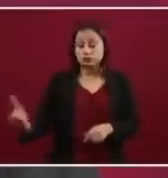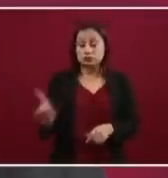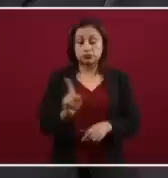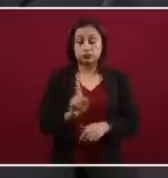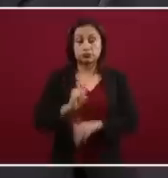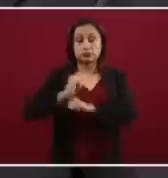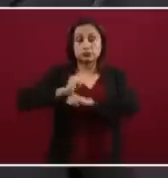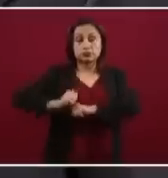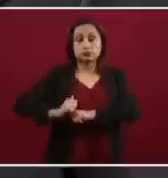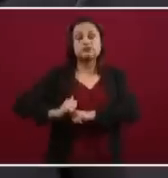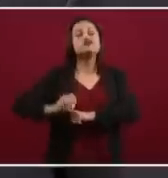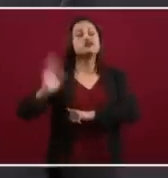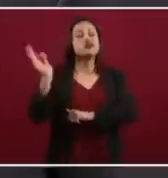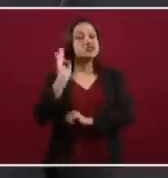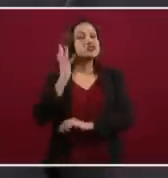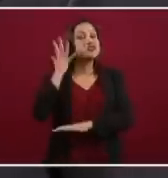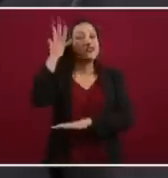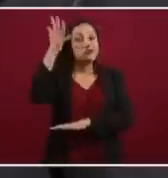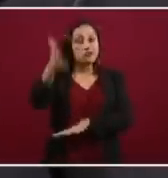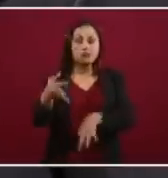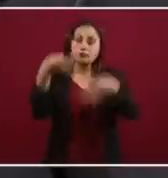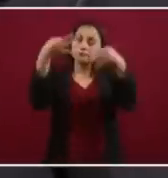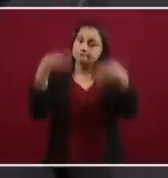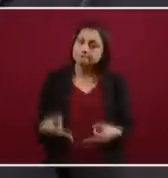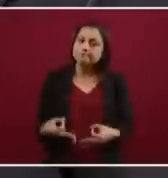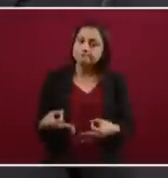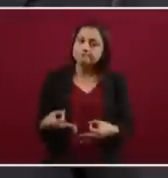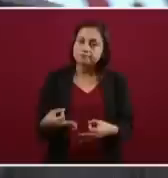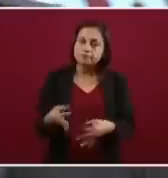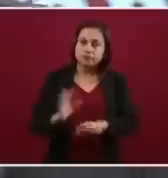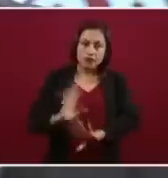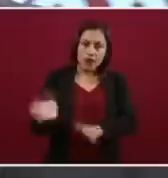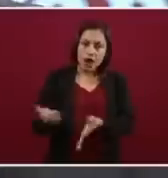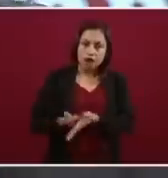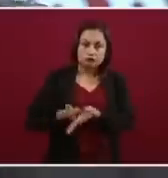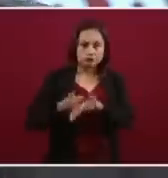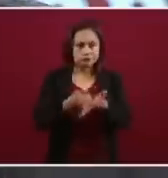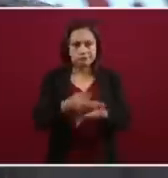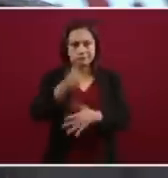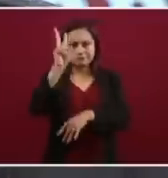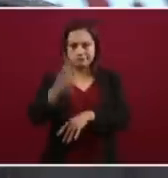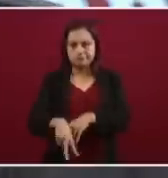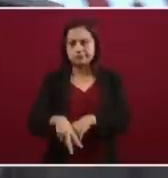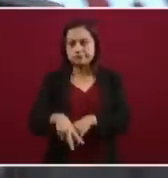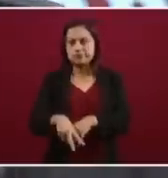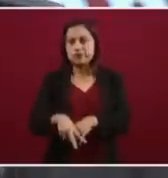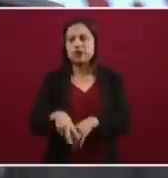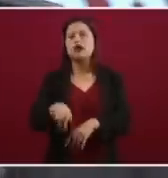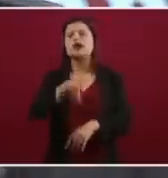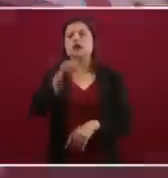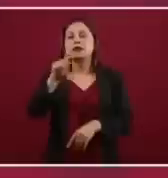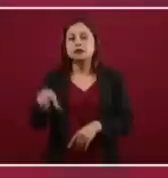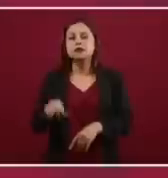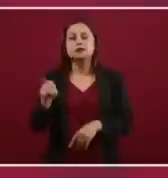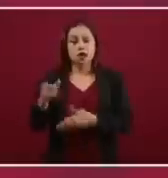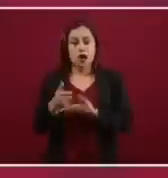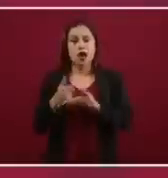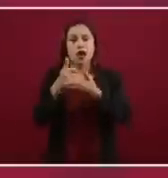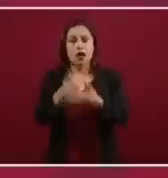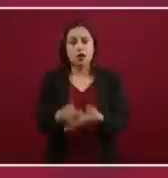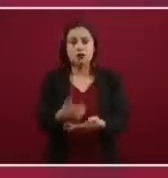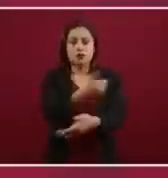se le dé una respuesta a los familiares de las